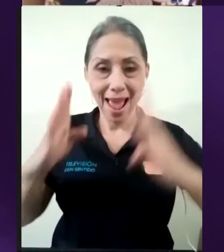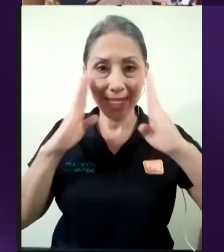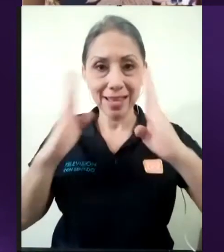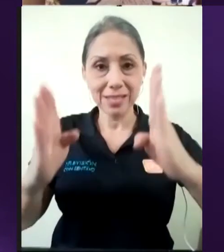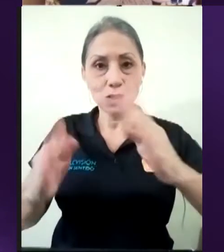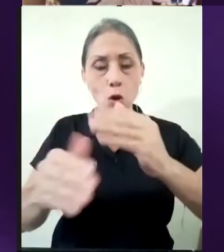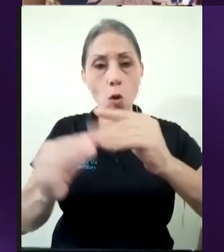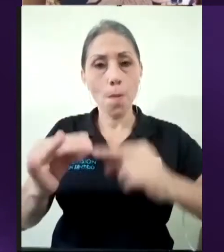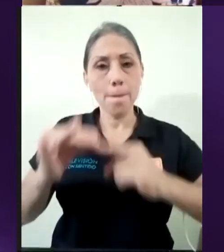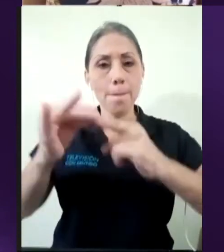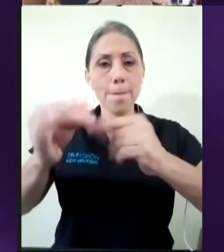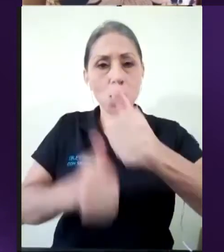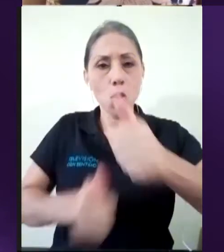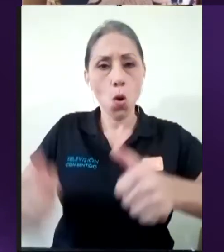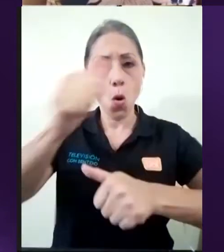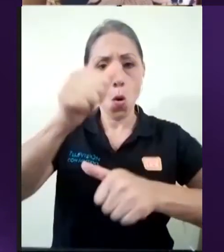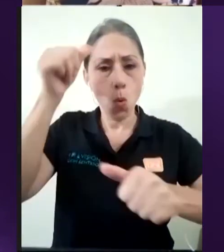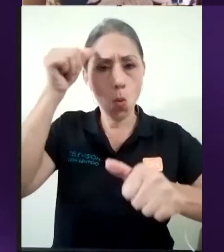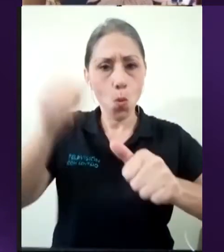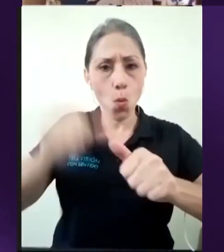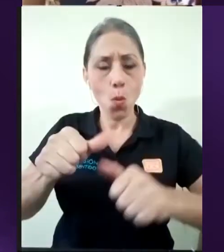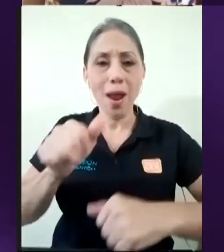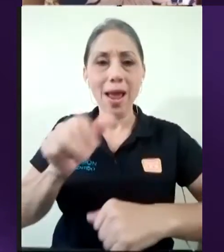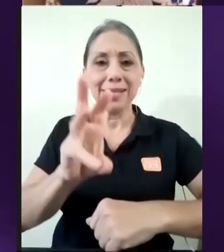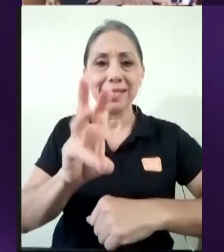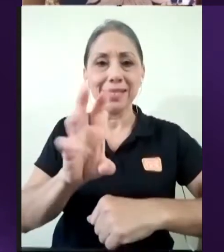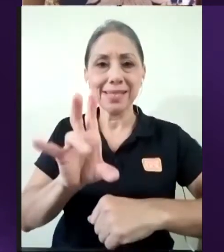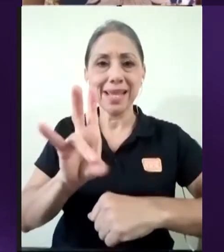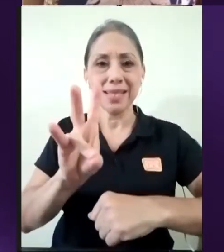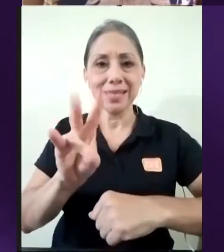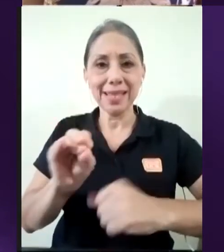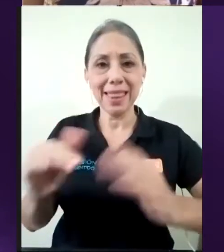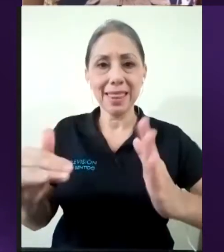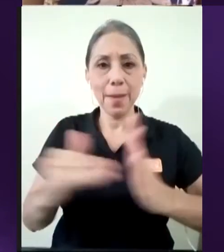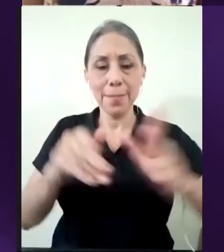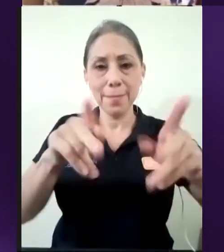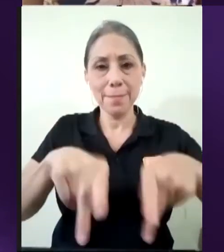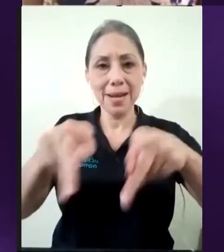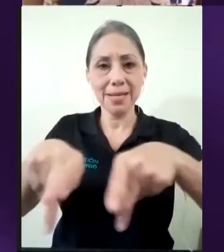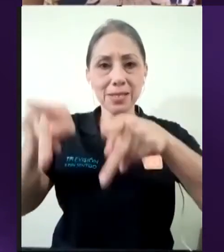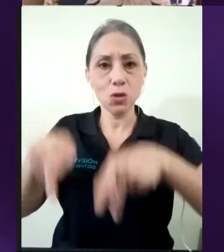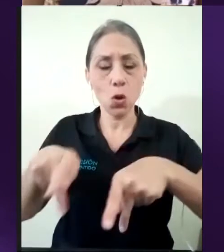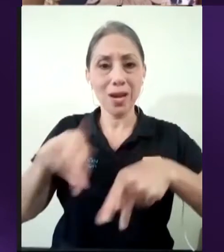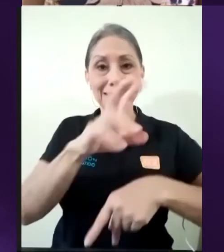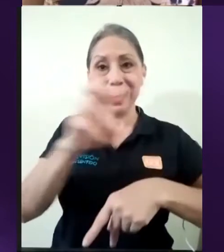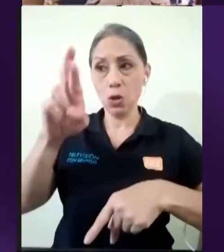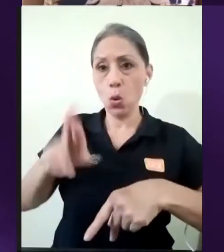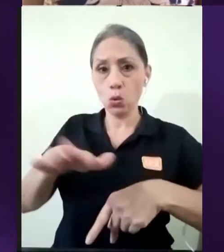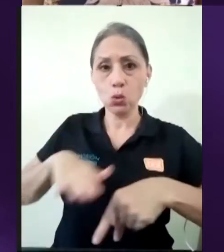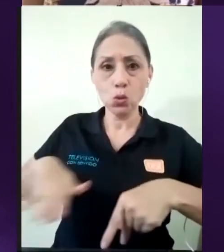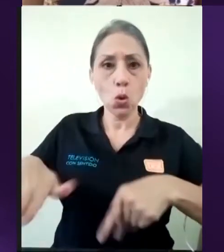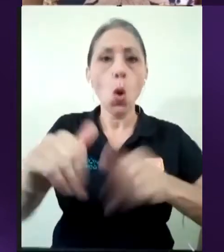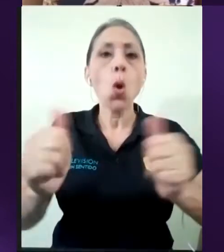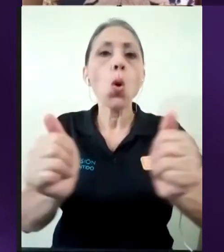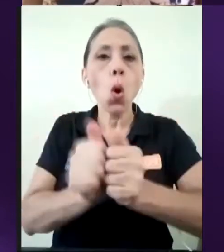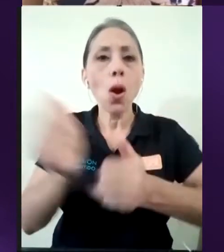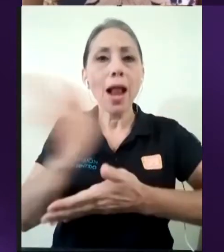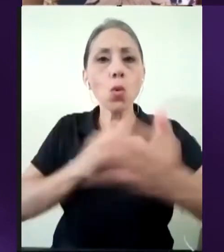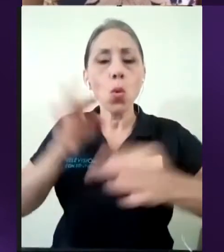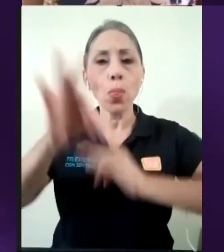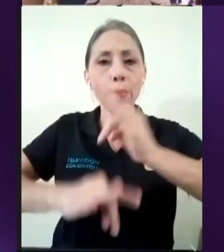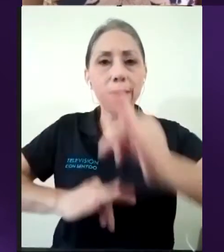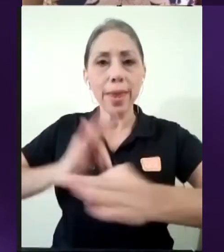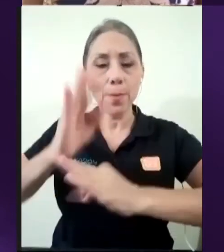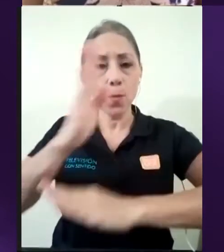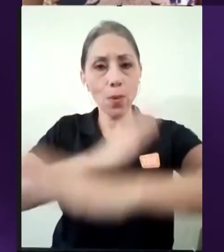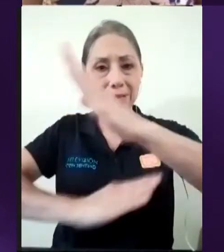hay 670,000 personas aproximadamente en nuestro país con algún tipo de discapacidad, y entonces que